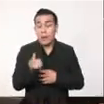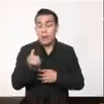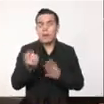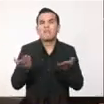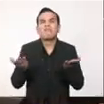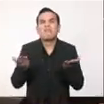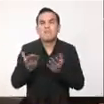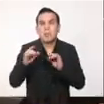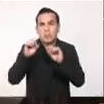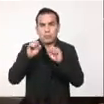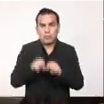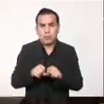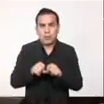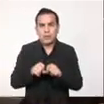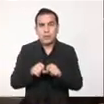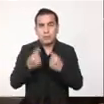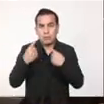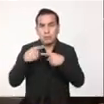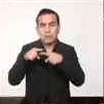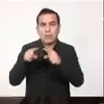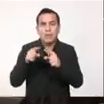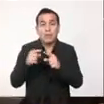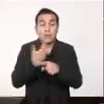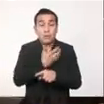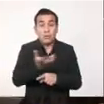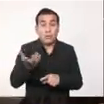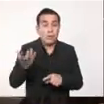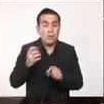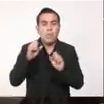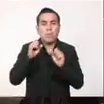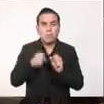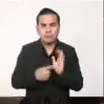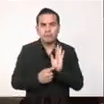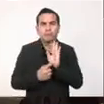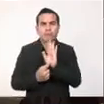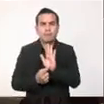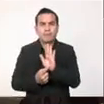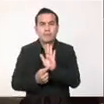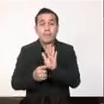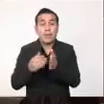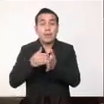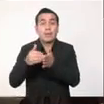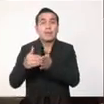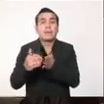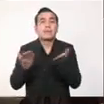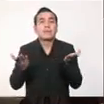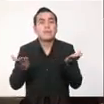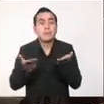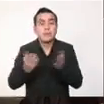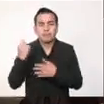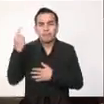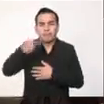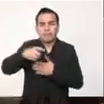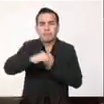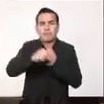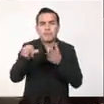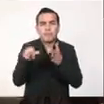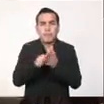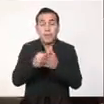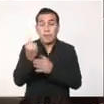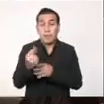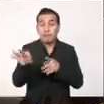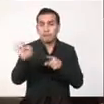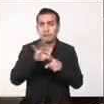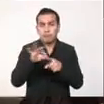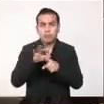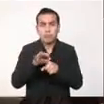funcionario pueda sostener esa investidura. Y a partir de eso le mandata a la Asamblea que si el